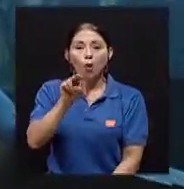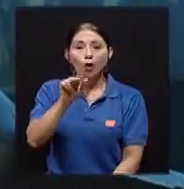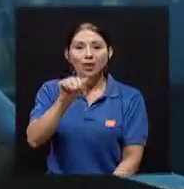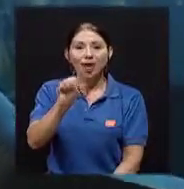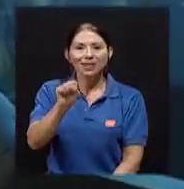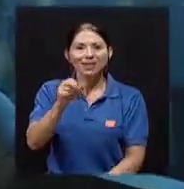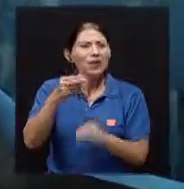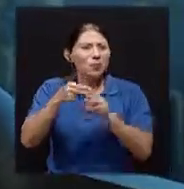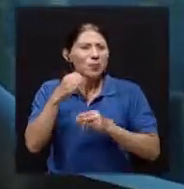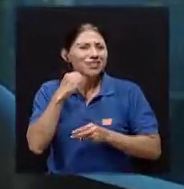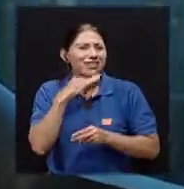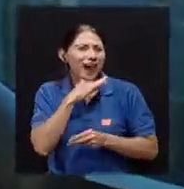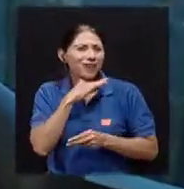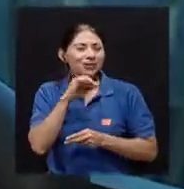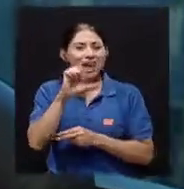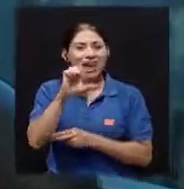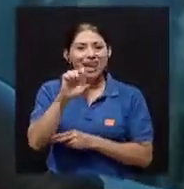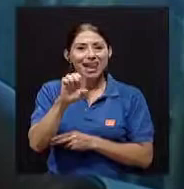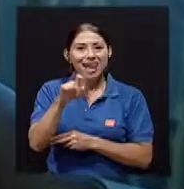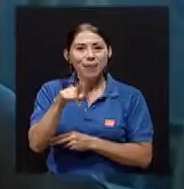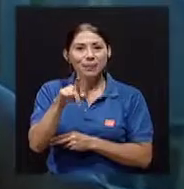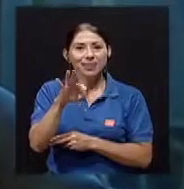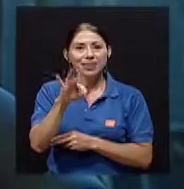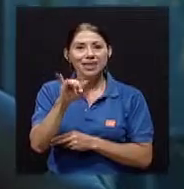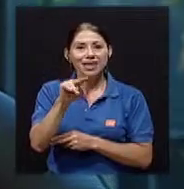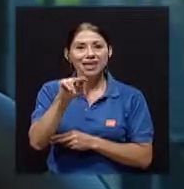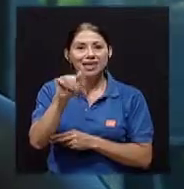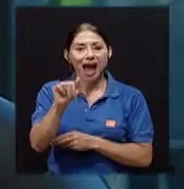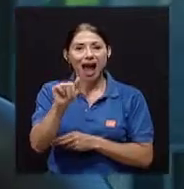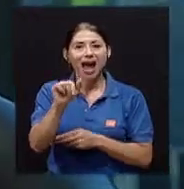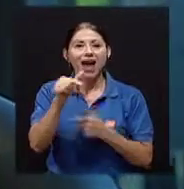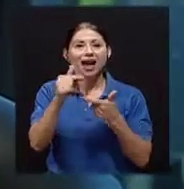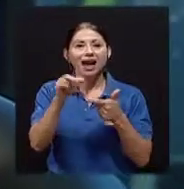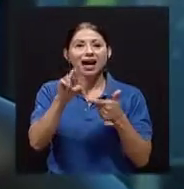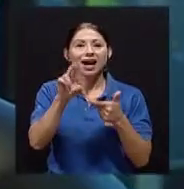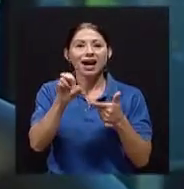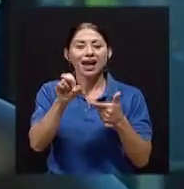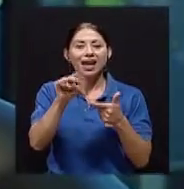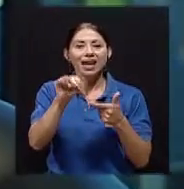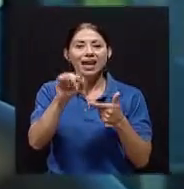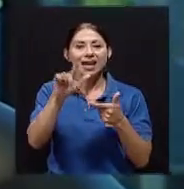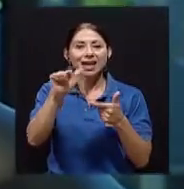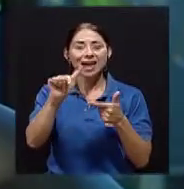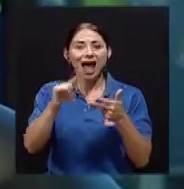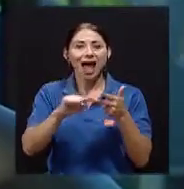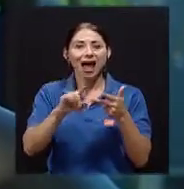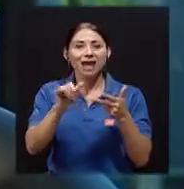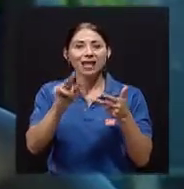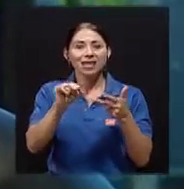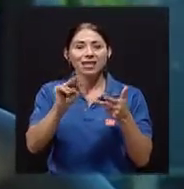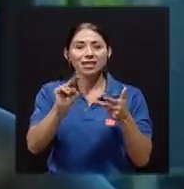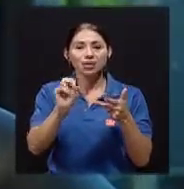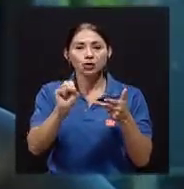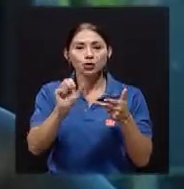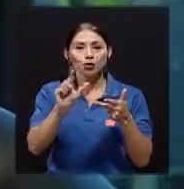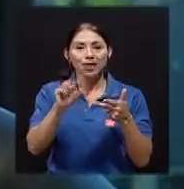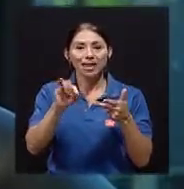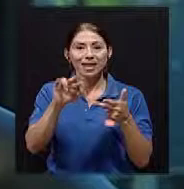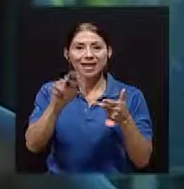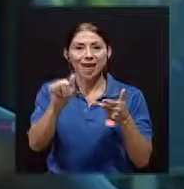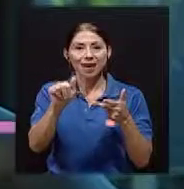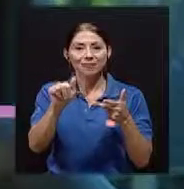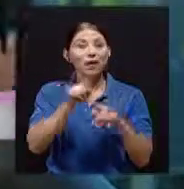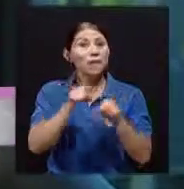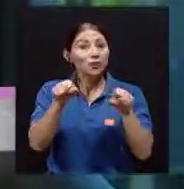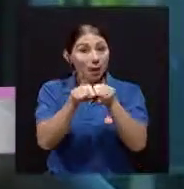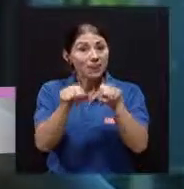raros como leptina, grelina, insulina, también tiene que ver con eso. Tiene que ver también con la alimentación. O sea,